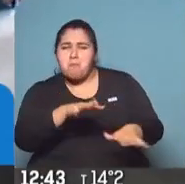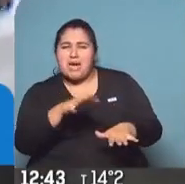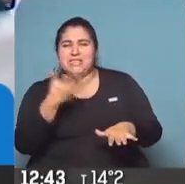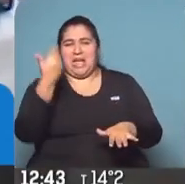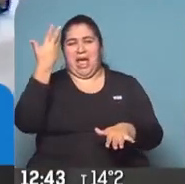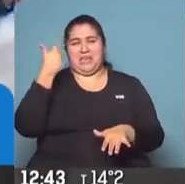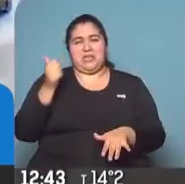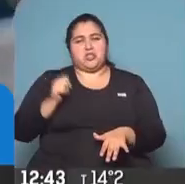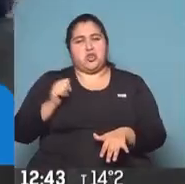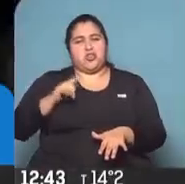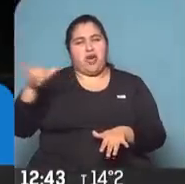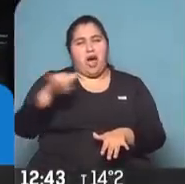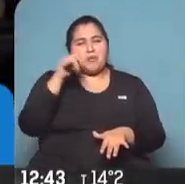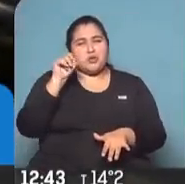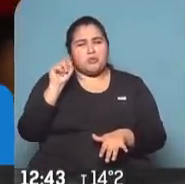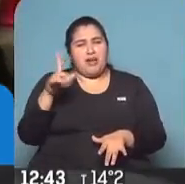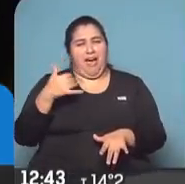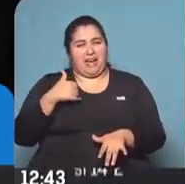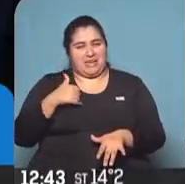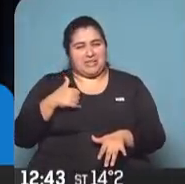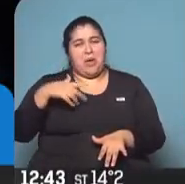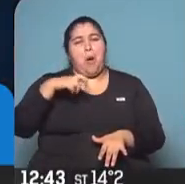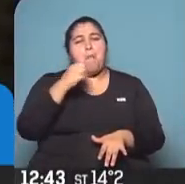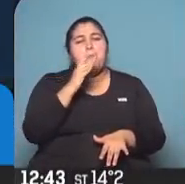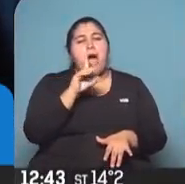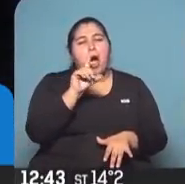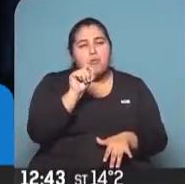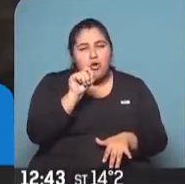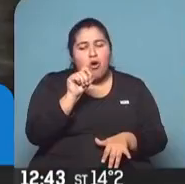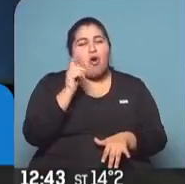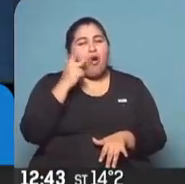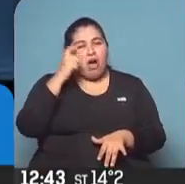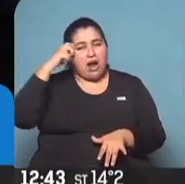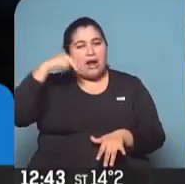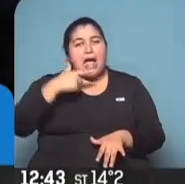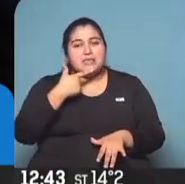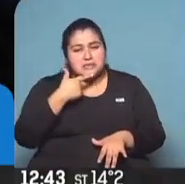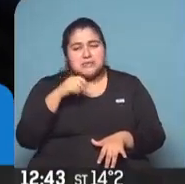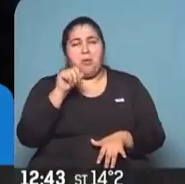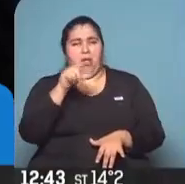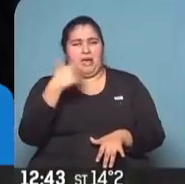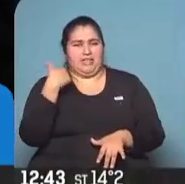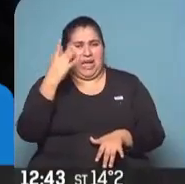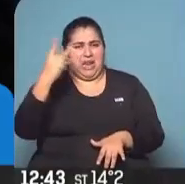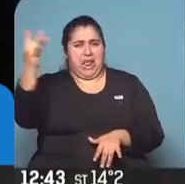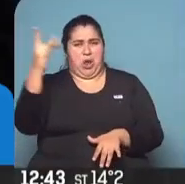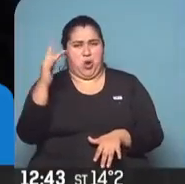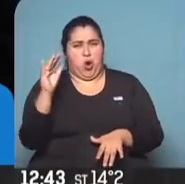soldado de la aviación argentina pablo quien estableció el récord